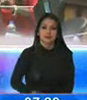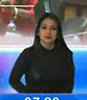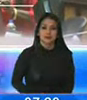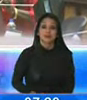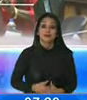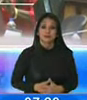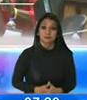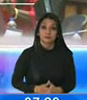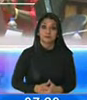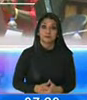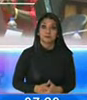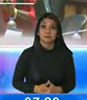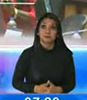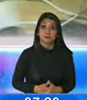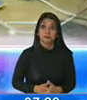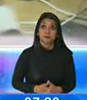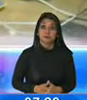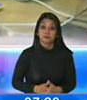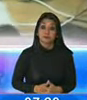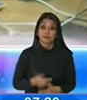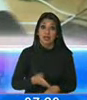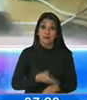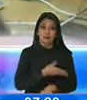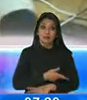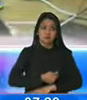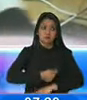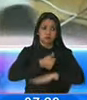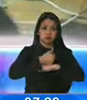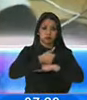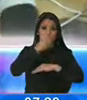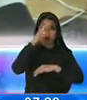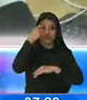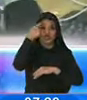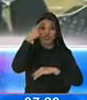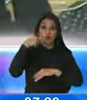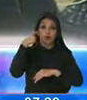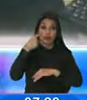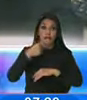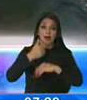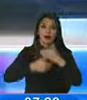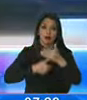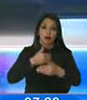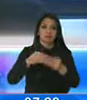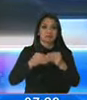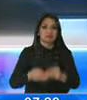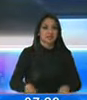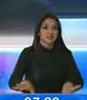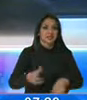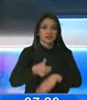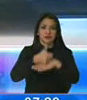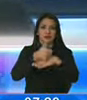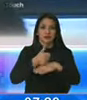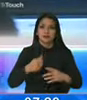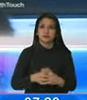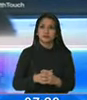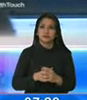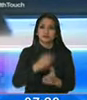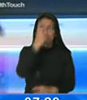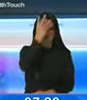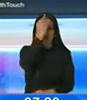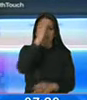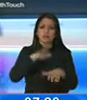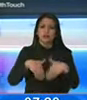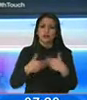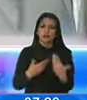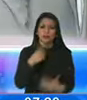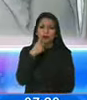que empezó a ganar muchísimo poder dentro del gobierno anterior de Rafael Correa. Eso sin duda, Andrés, pero Glass, ¿cómo se convirtió en